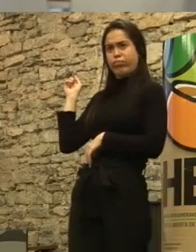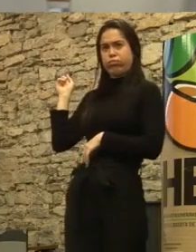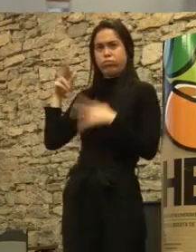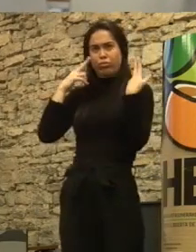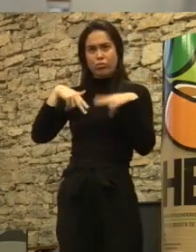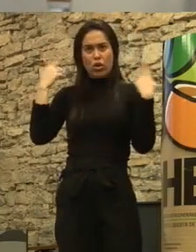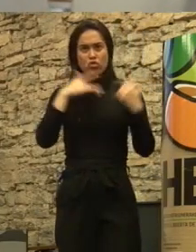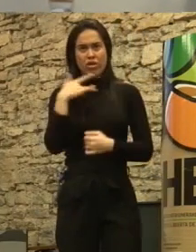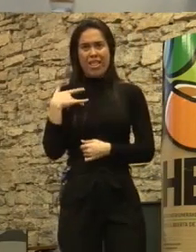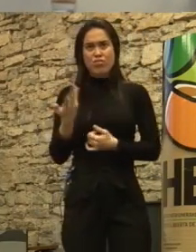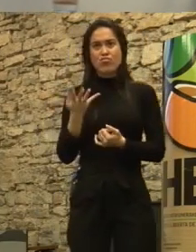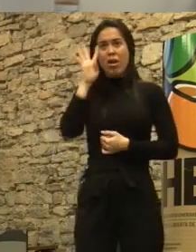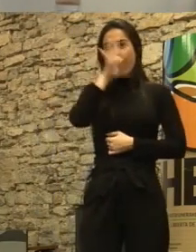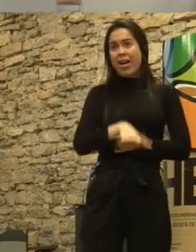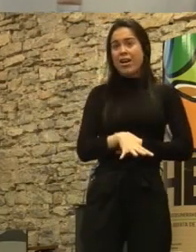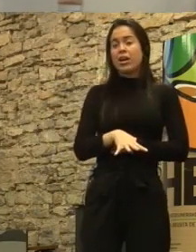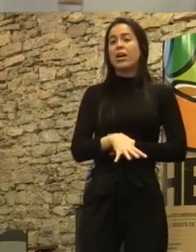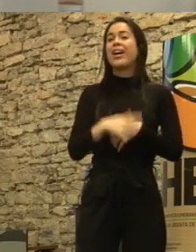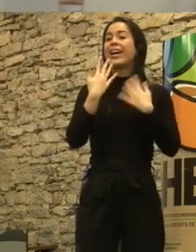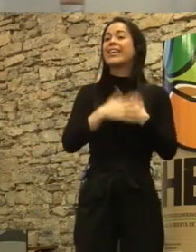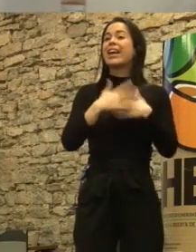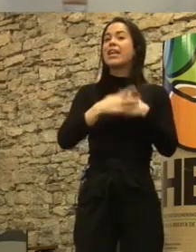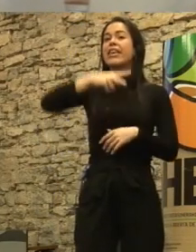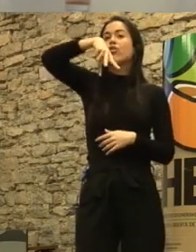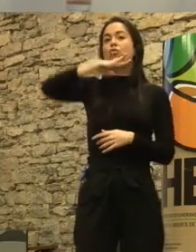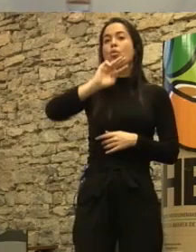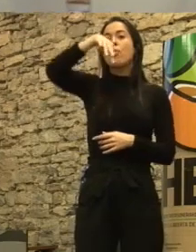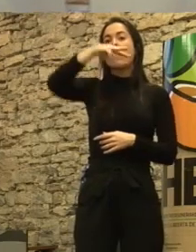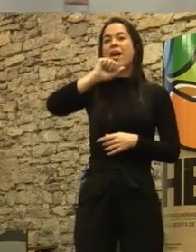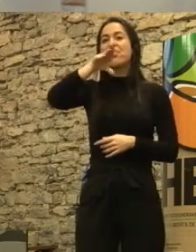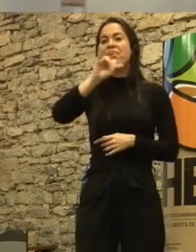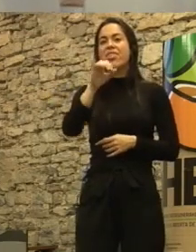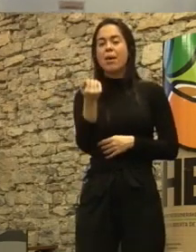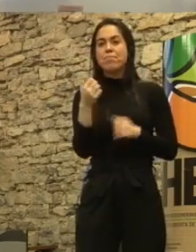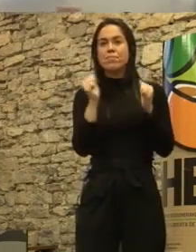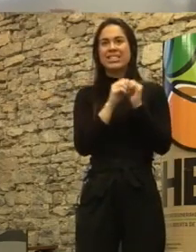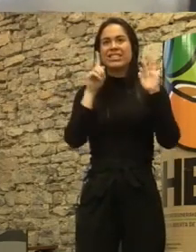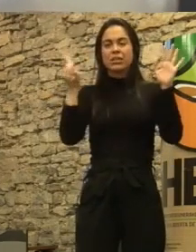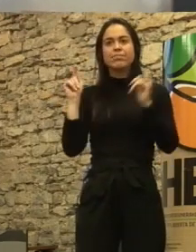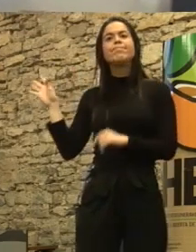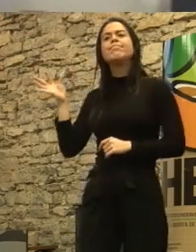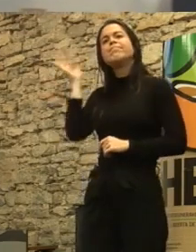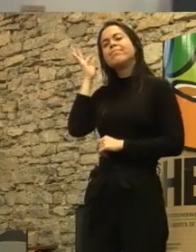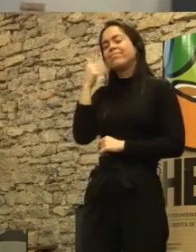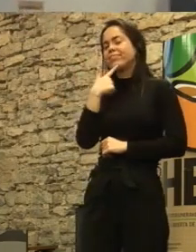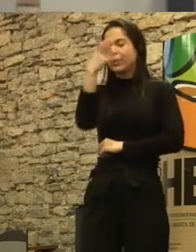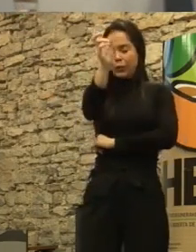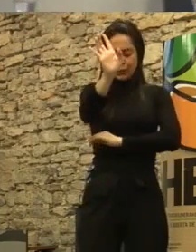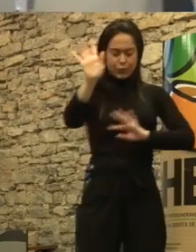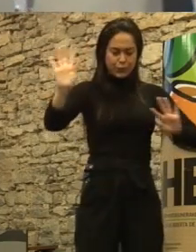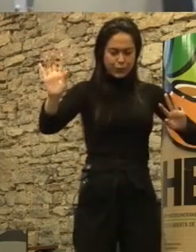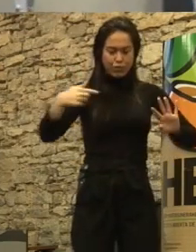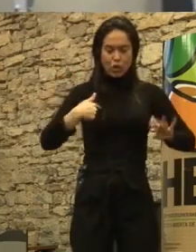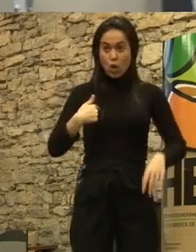sanidad pública de Cataluña, en la calle Numancia 26, ha dicho, no, mira, ¿sabéis lo que hacemos? Yo me voy a pedir